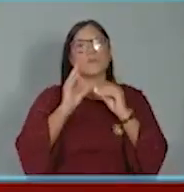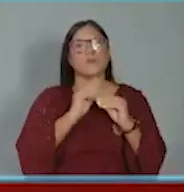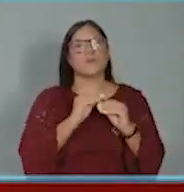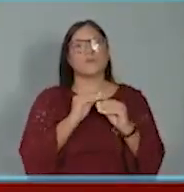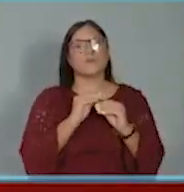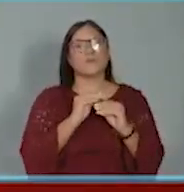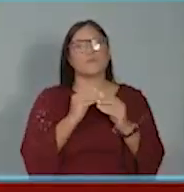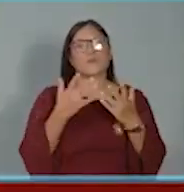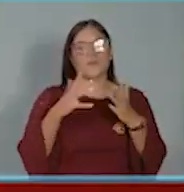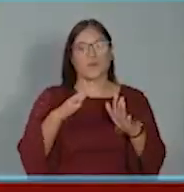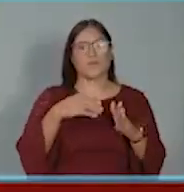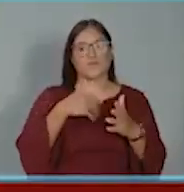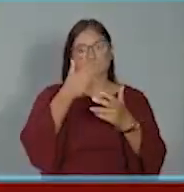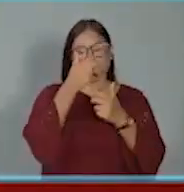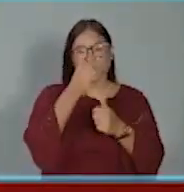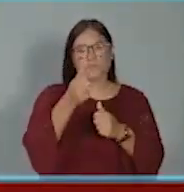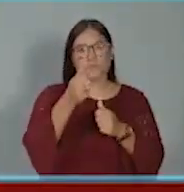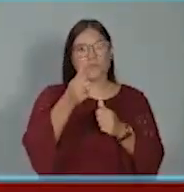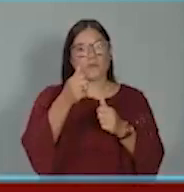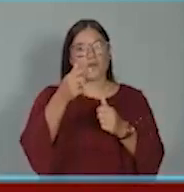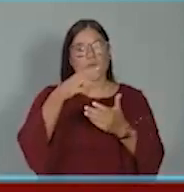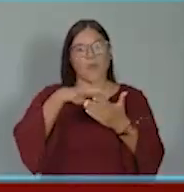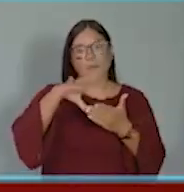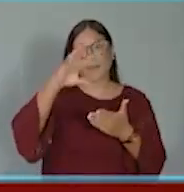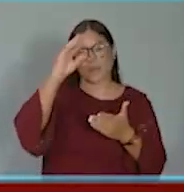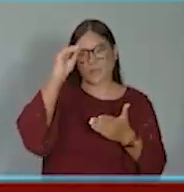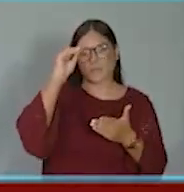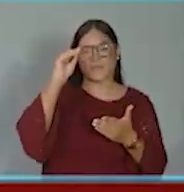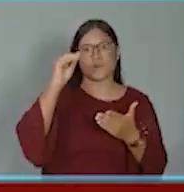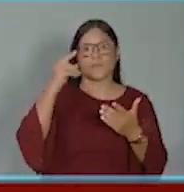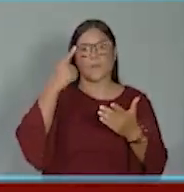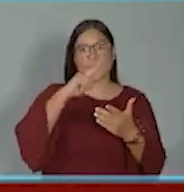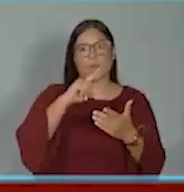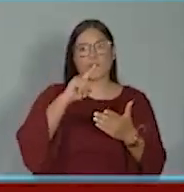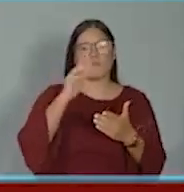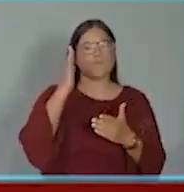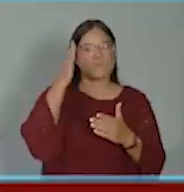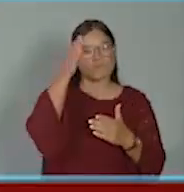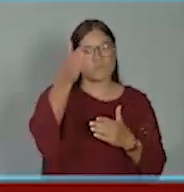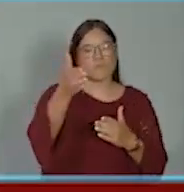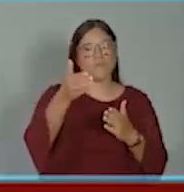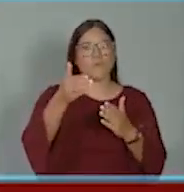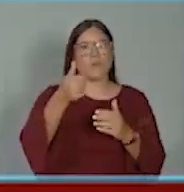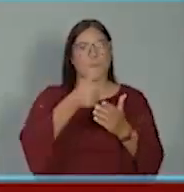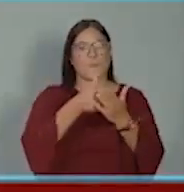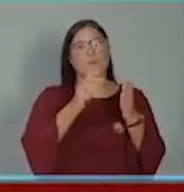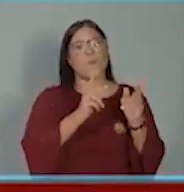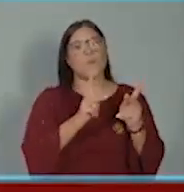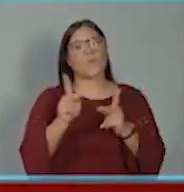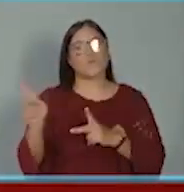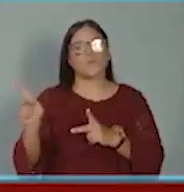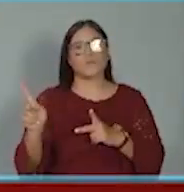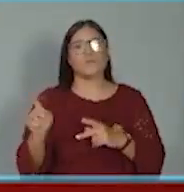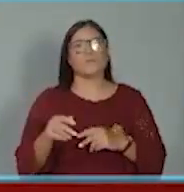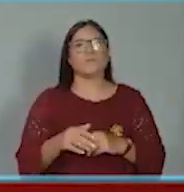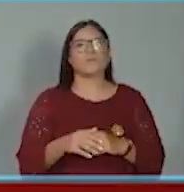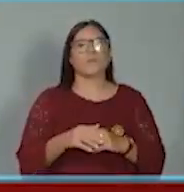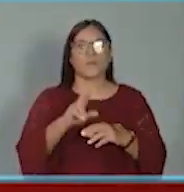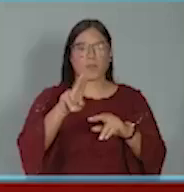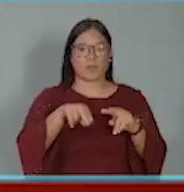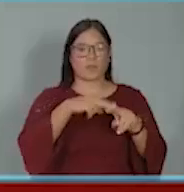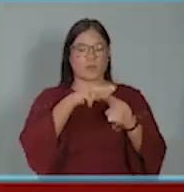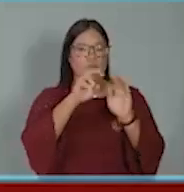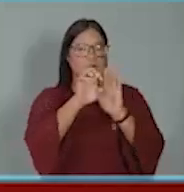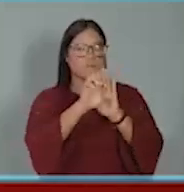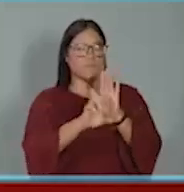que nos deja elecciones aprendidas como en todo y sobre todo para incorporarlas en el propio proceso de la oficina